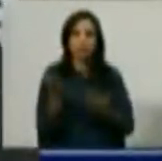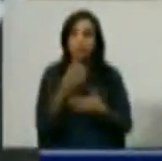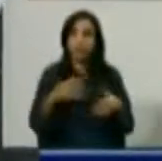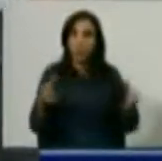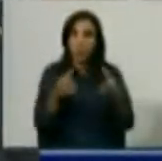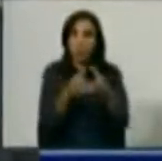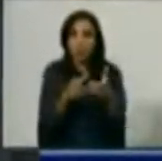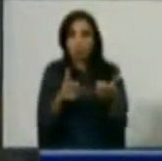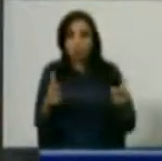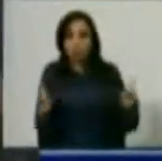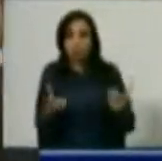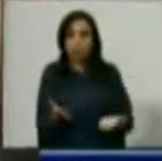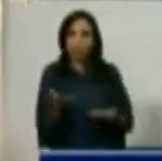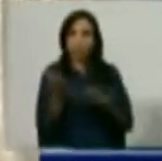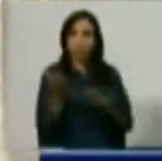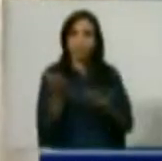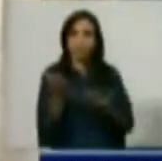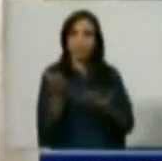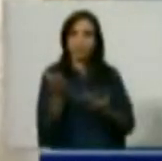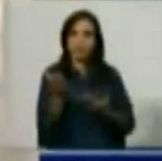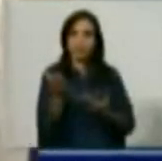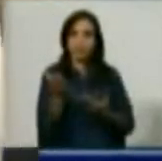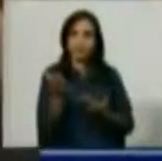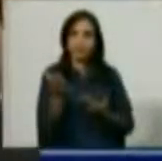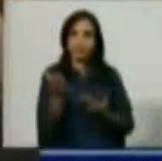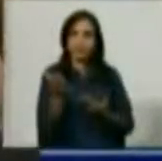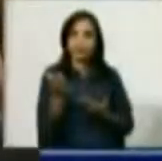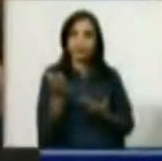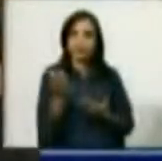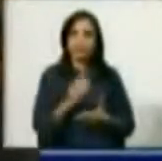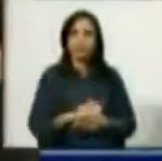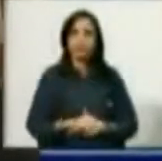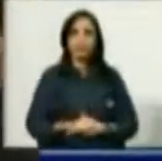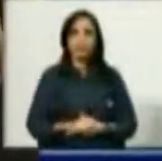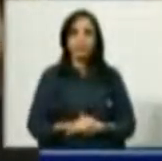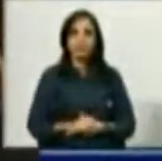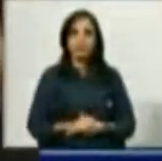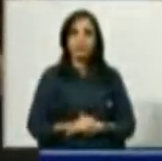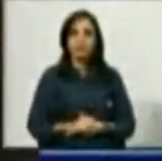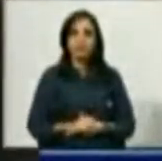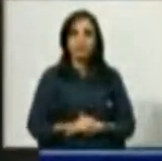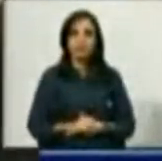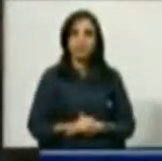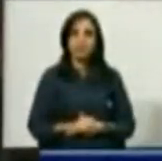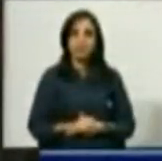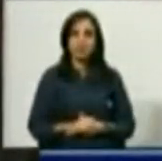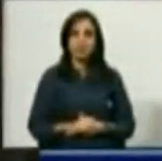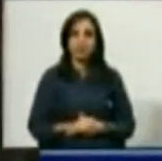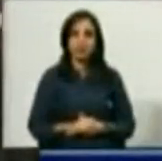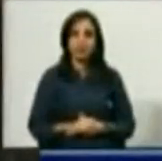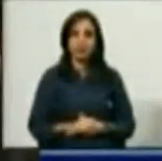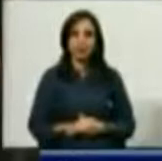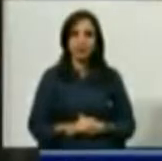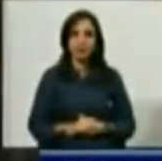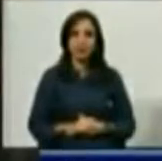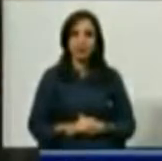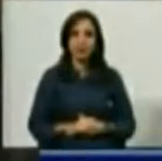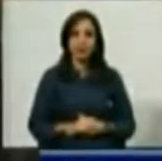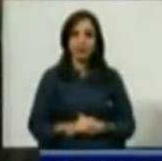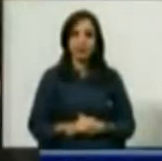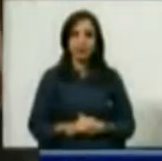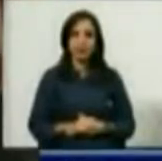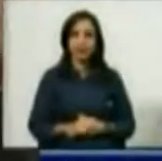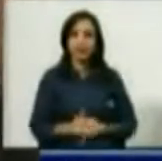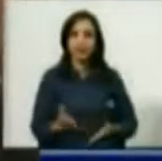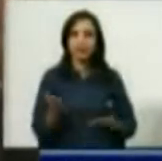brigadier Ruiz Silva Génesis brigadier rojas Torre Alba mariángel Cadete